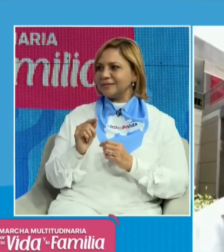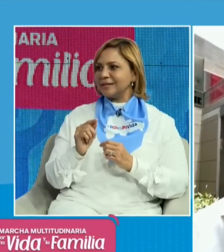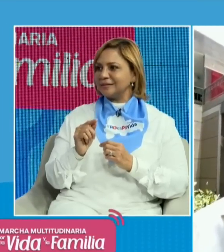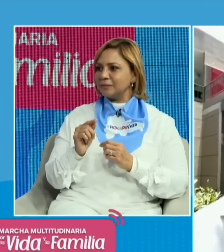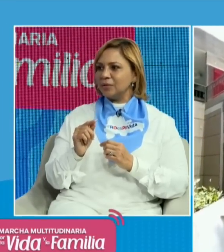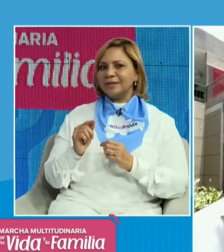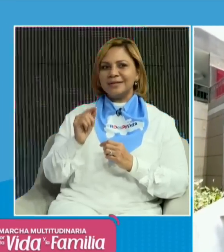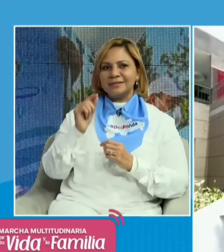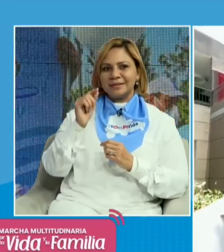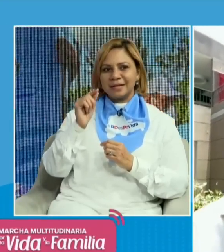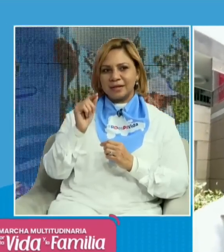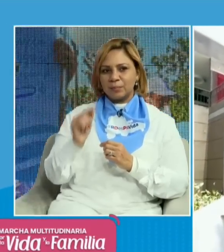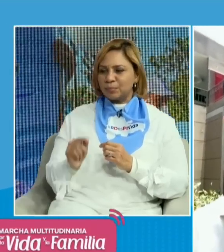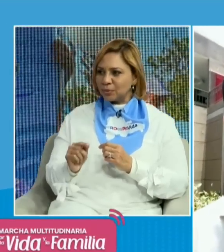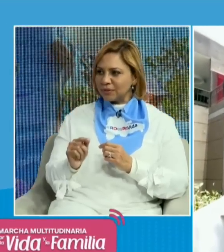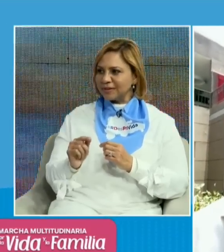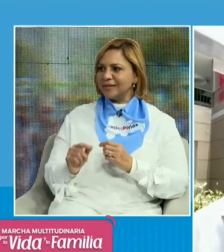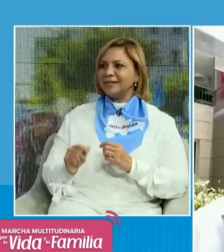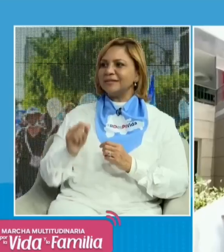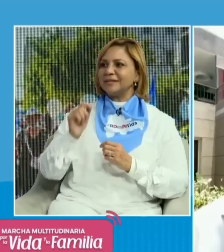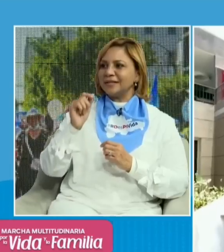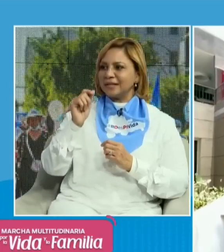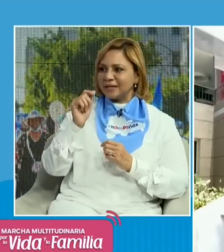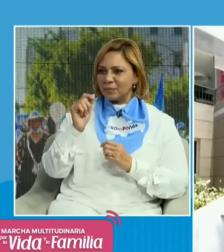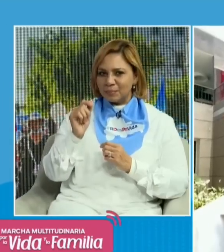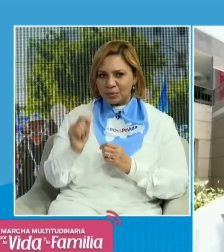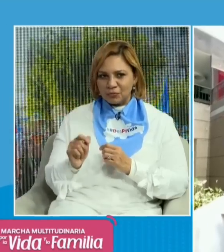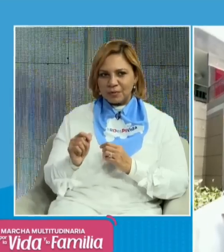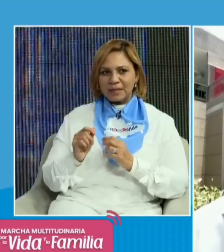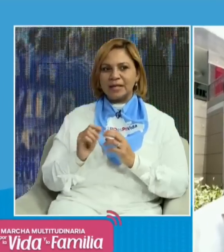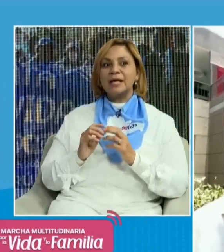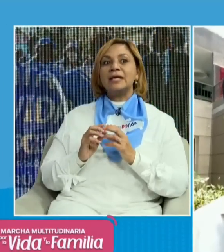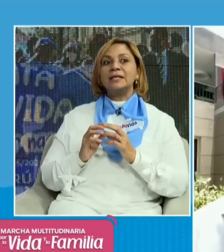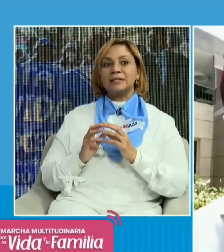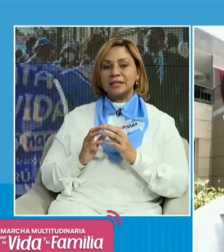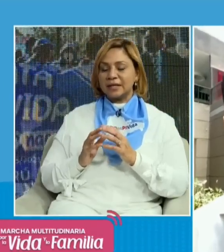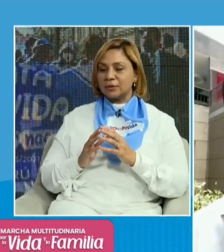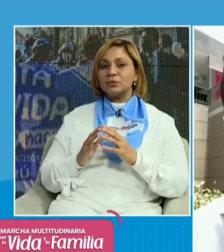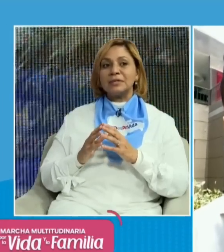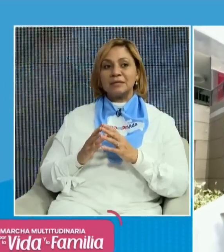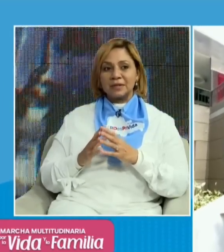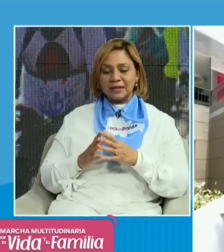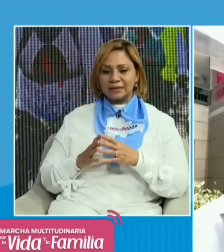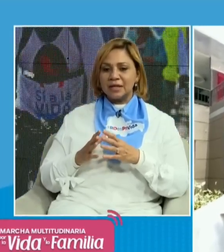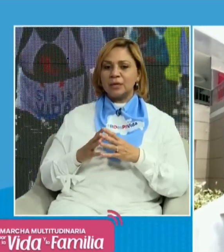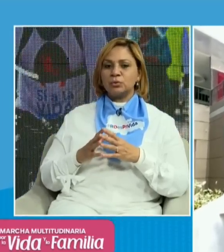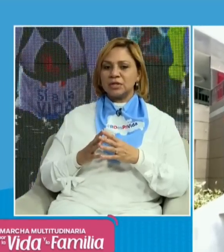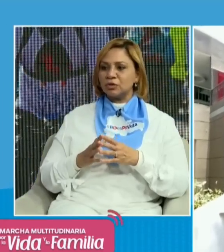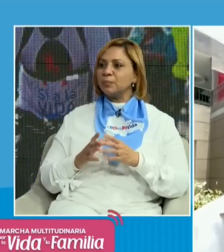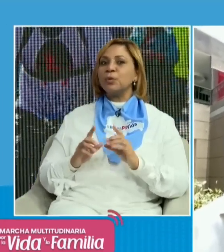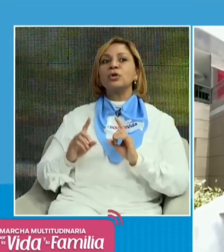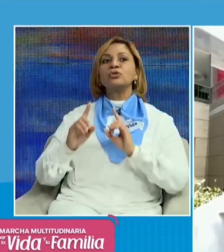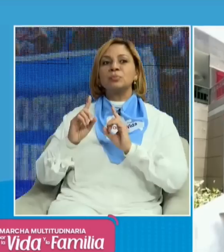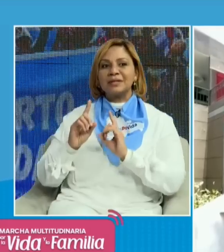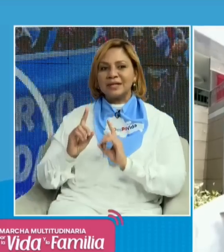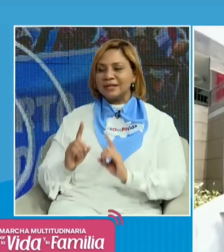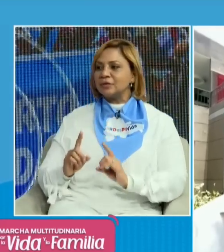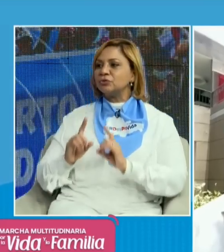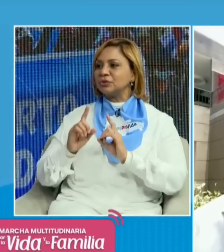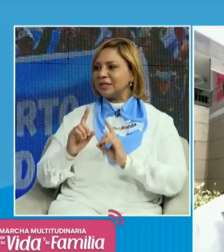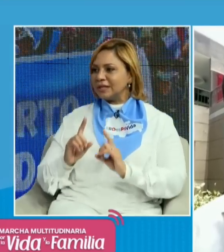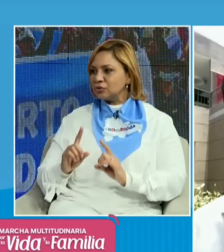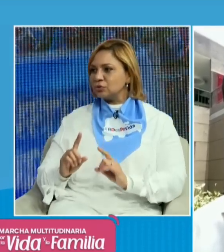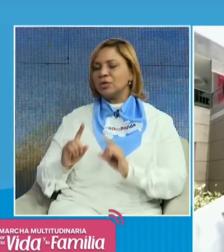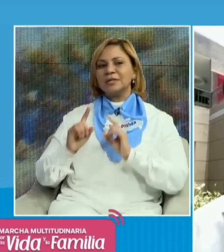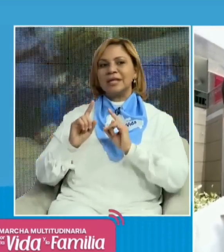es el legislativo. Y se declaró pro vida, y se declaró pro familia, y se declaró de verdad luchador por los